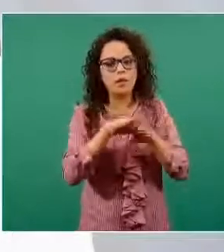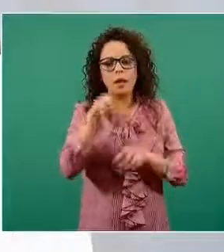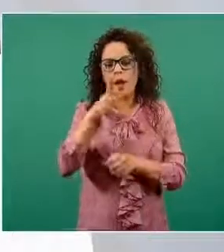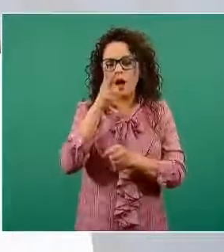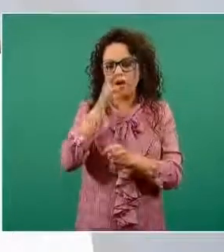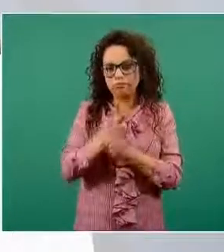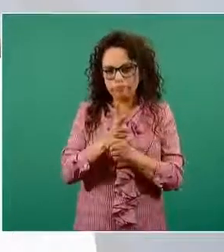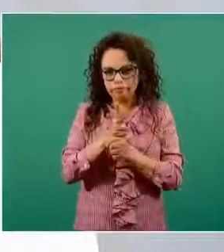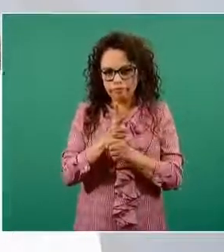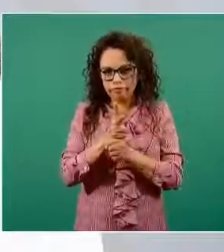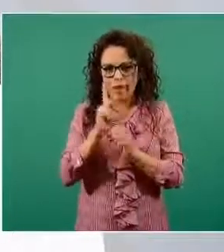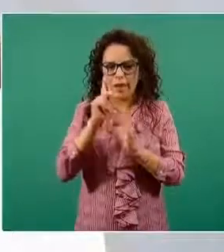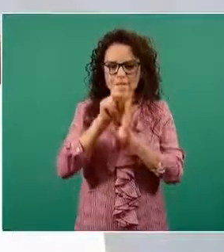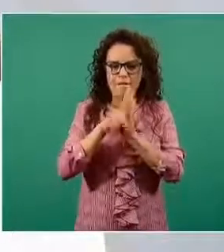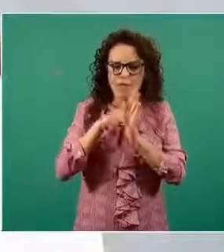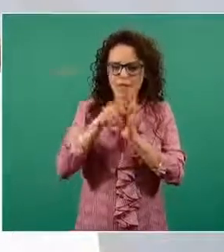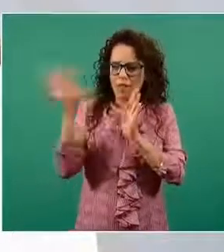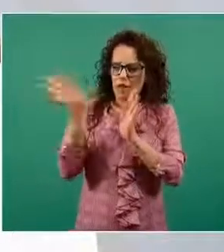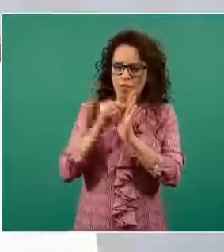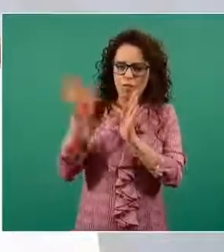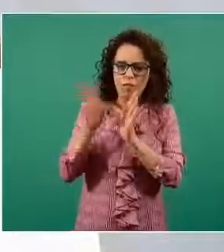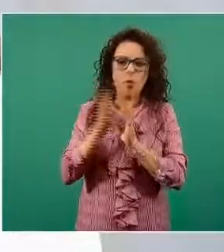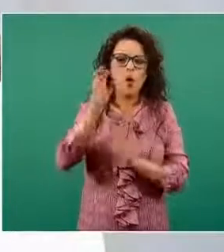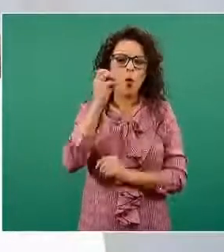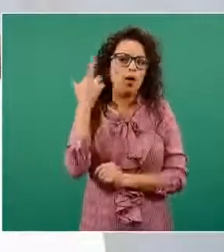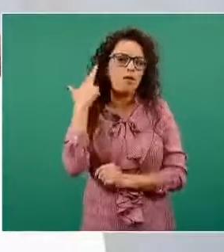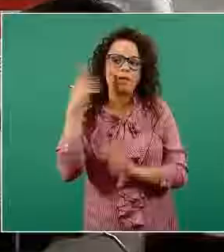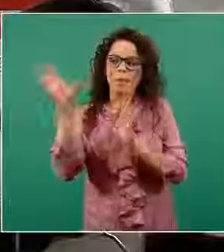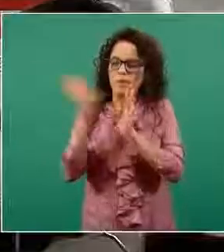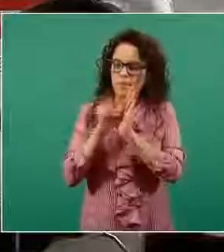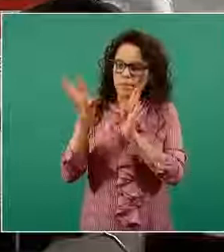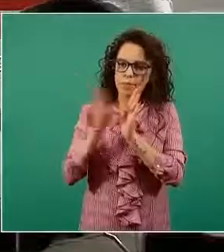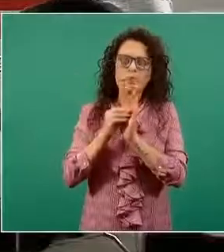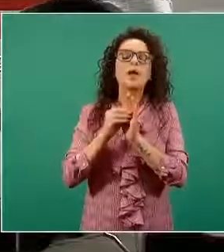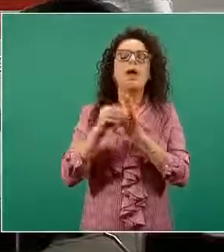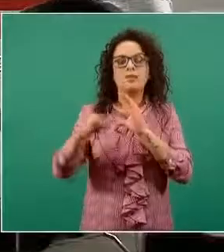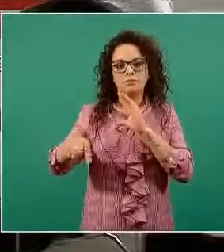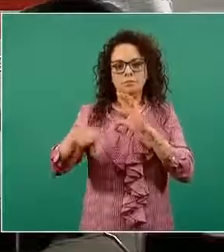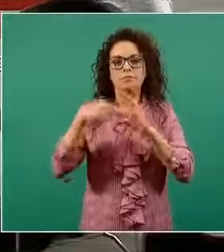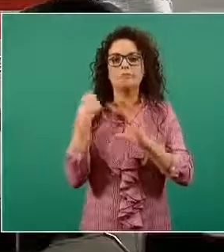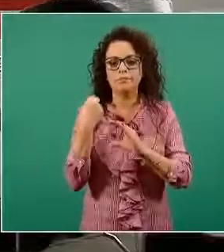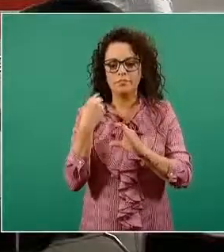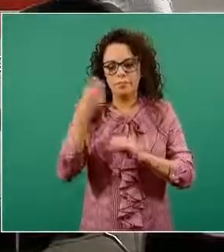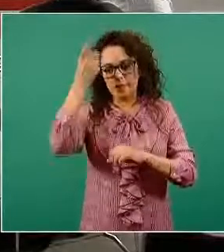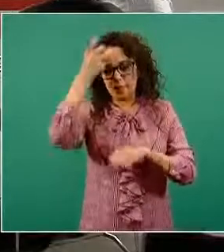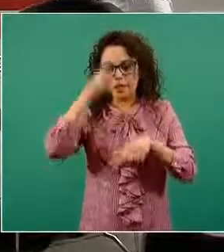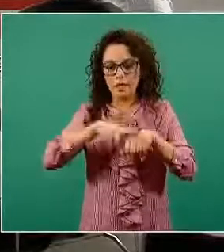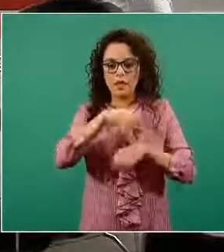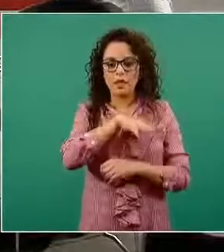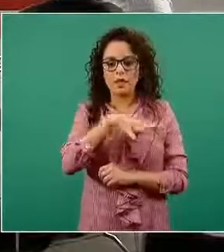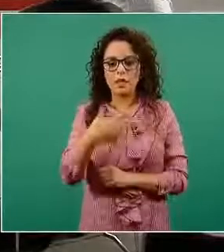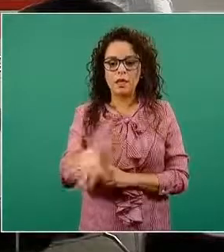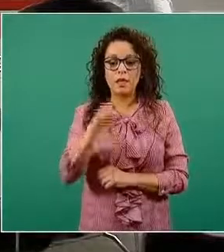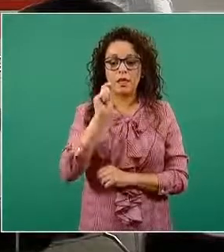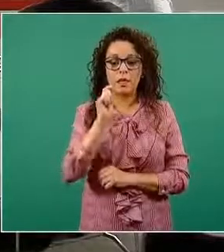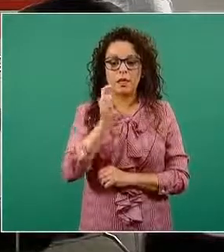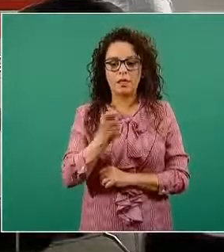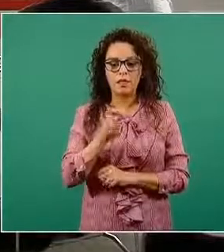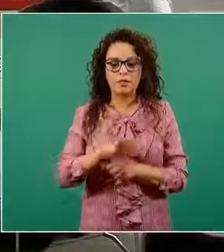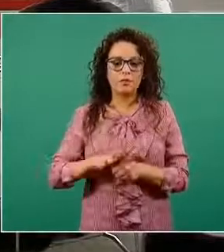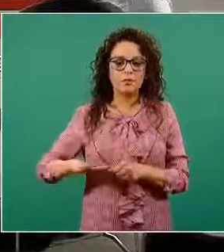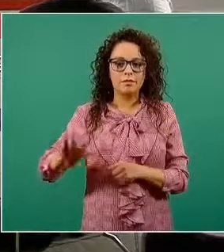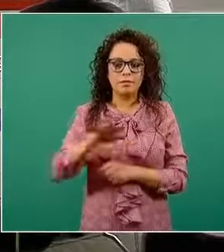sus videos, graban sus audios y nos los envían. El equipo de la Dirección General de Promoción de la Salud es